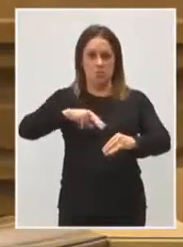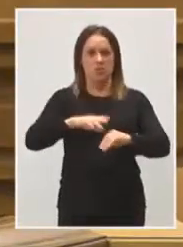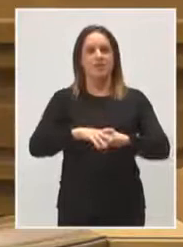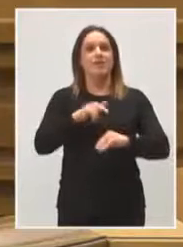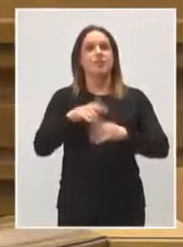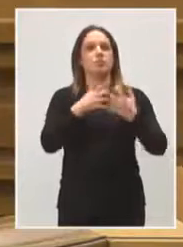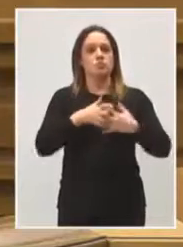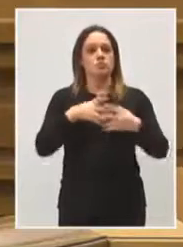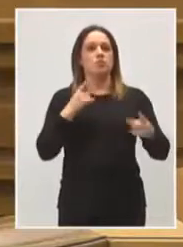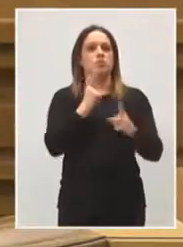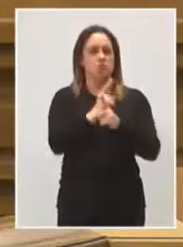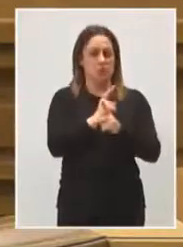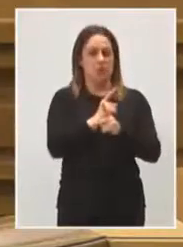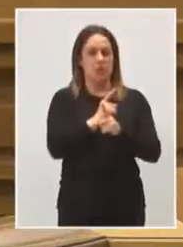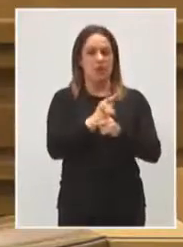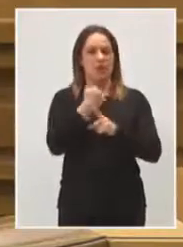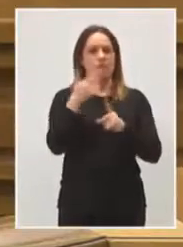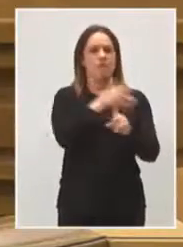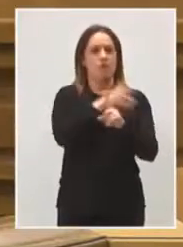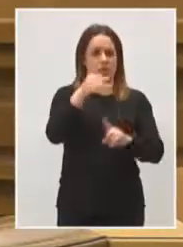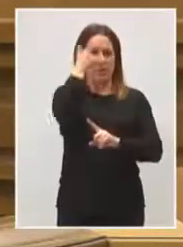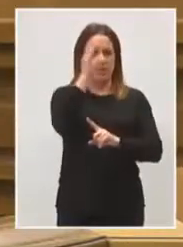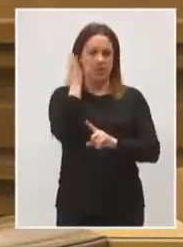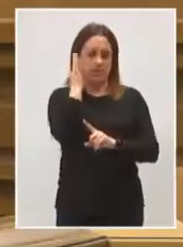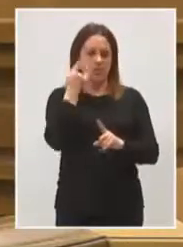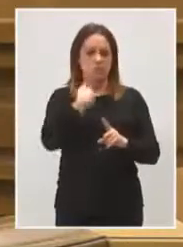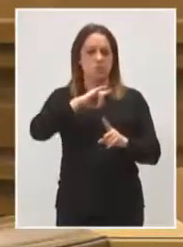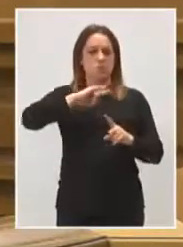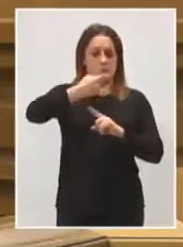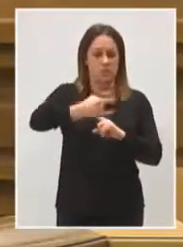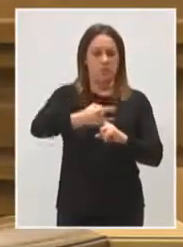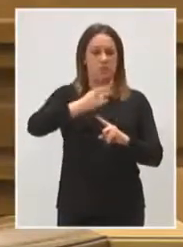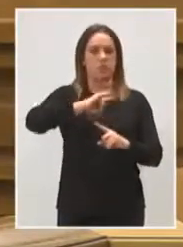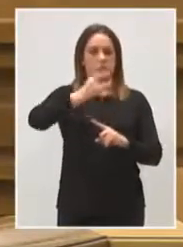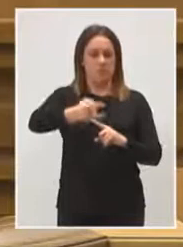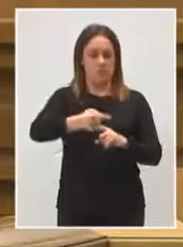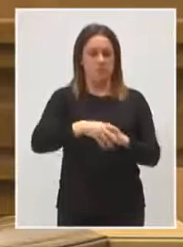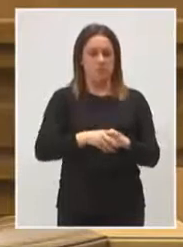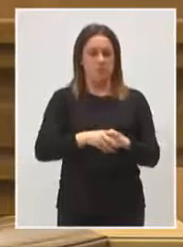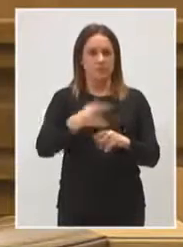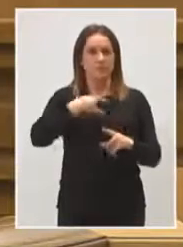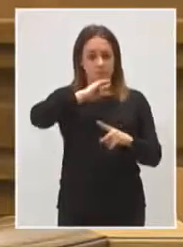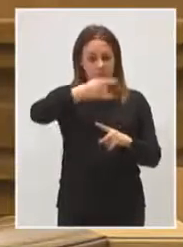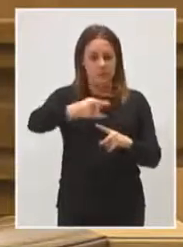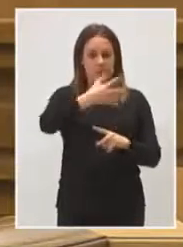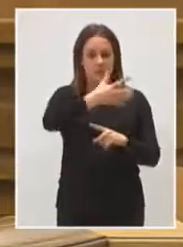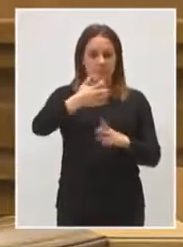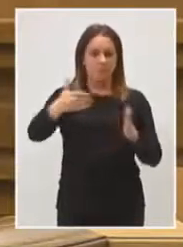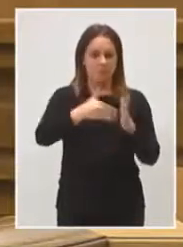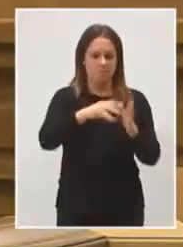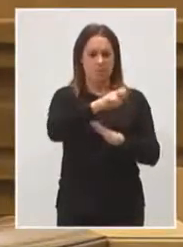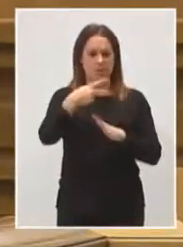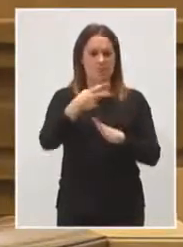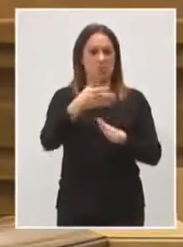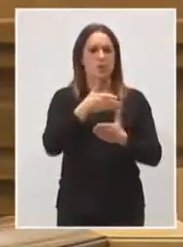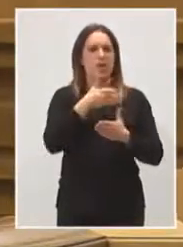a violencia de género, como tamén vamos a llegar a doblar vamos a llegar hasta os 500 mil euros en ayudas